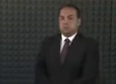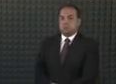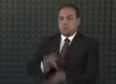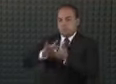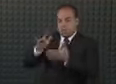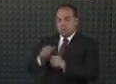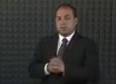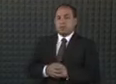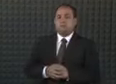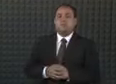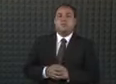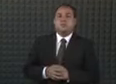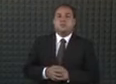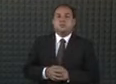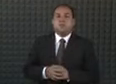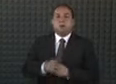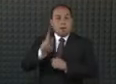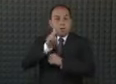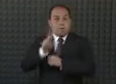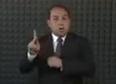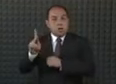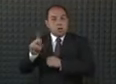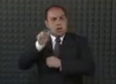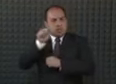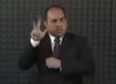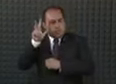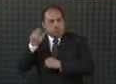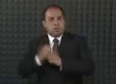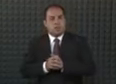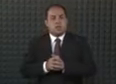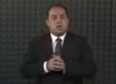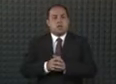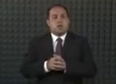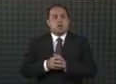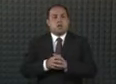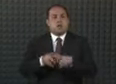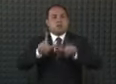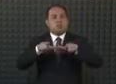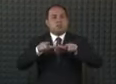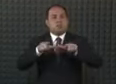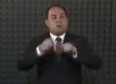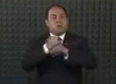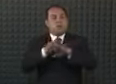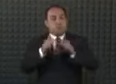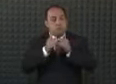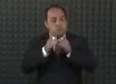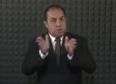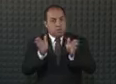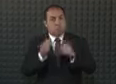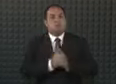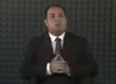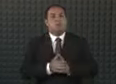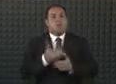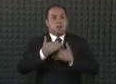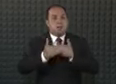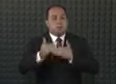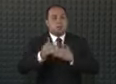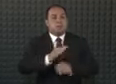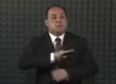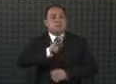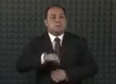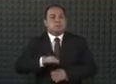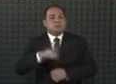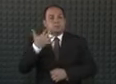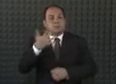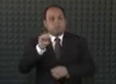Gracias, Eduardo. Justamente publicamos el día de antier en el portal de datos abiertos el avance del exceso de mortalidad al